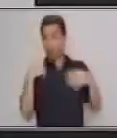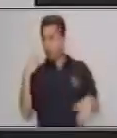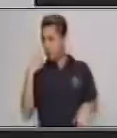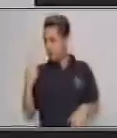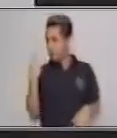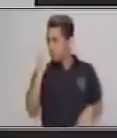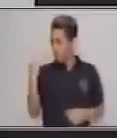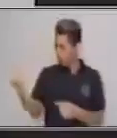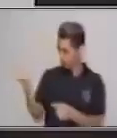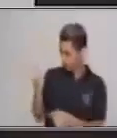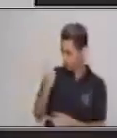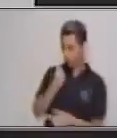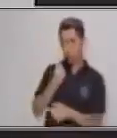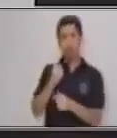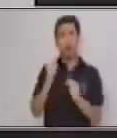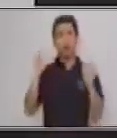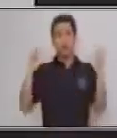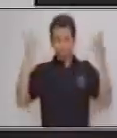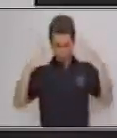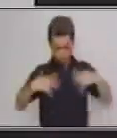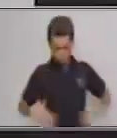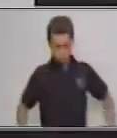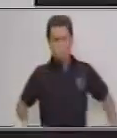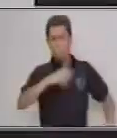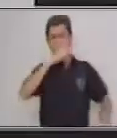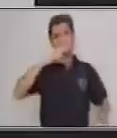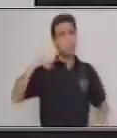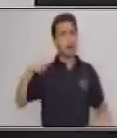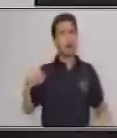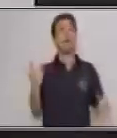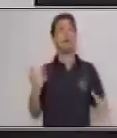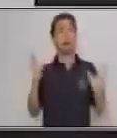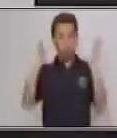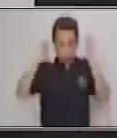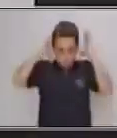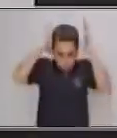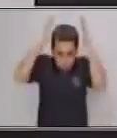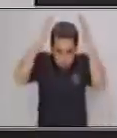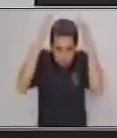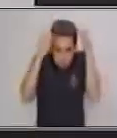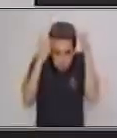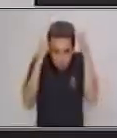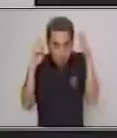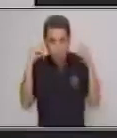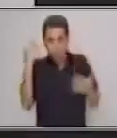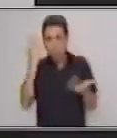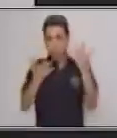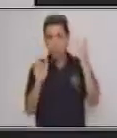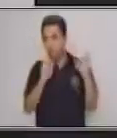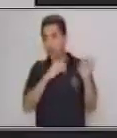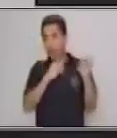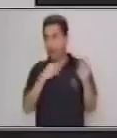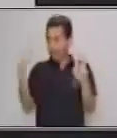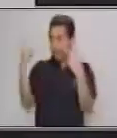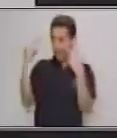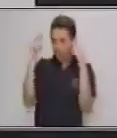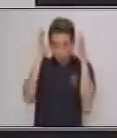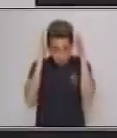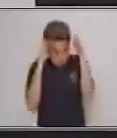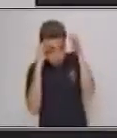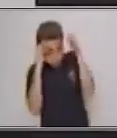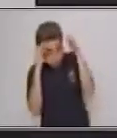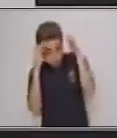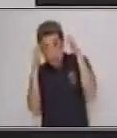Todo era rojo y su cabeza estaba cubierta, como si quisiera que no la vean. Andaba feliz y comenzó a